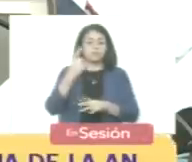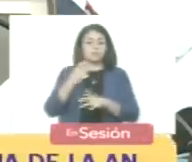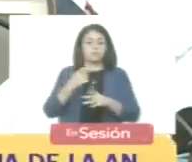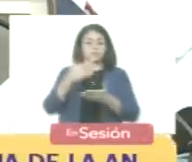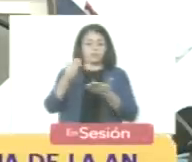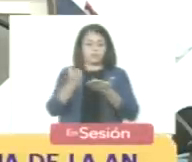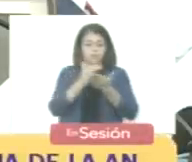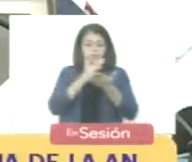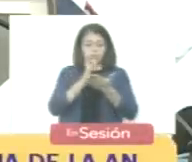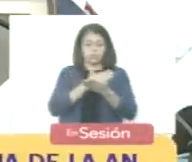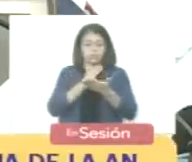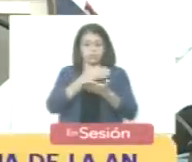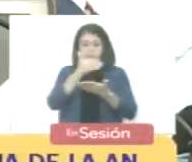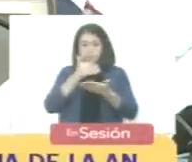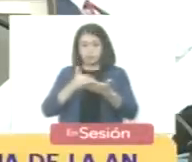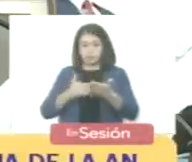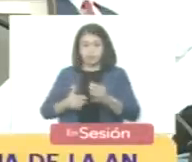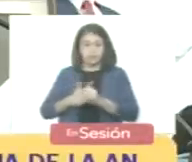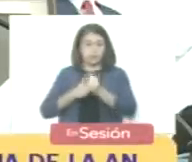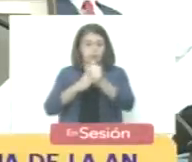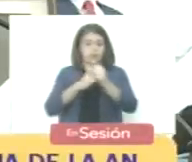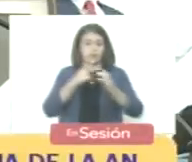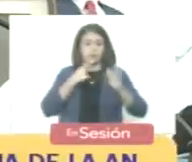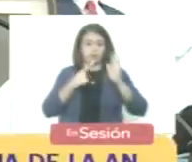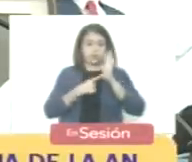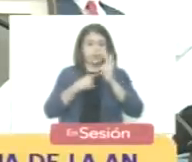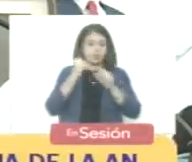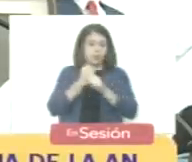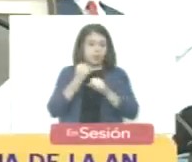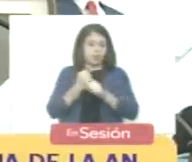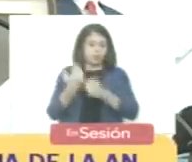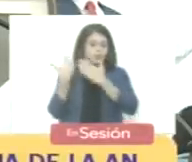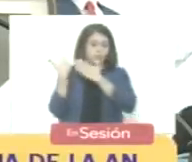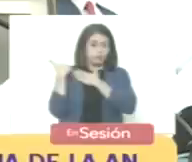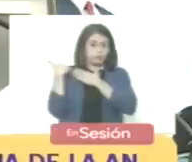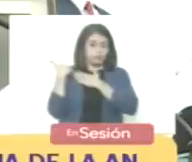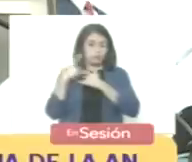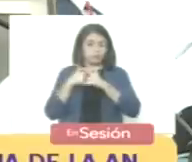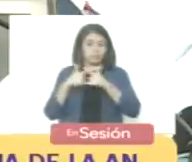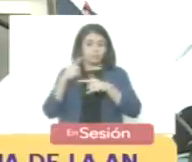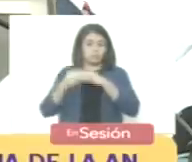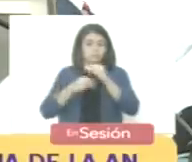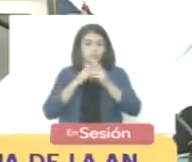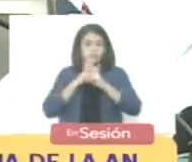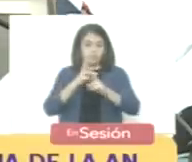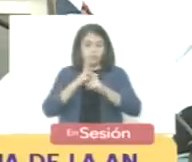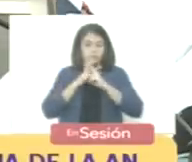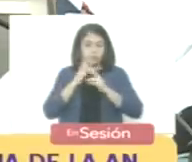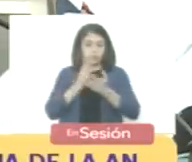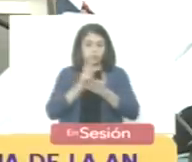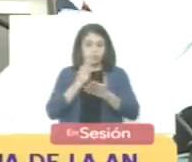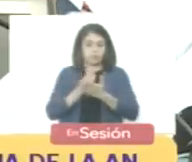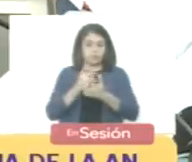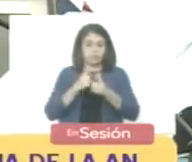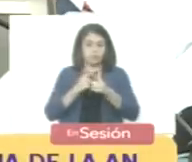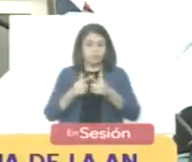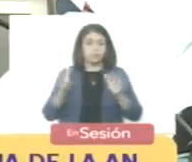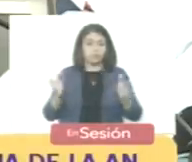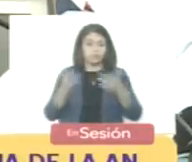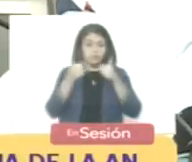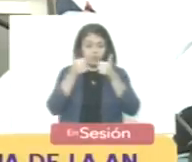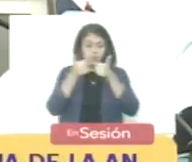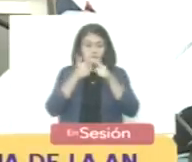manual, libreto o guión para cumplir con las responsabilidades, la respuesta siempre fue